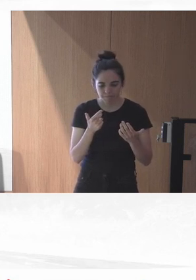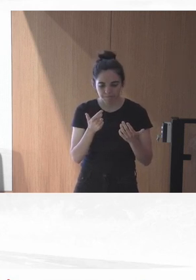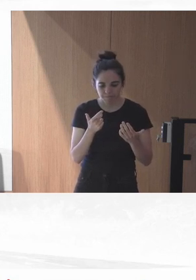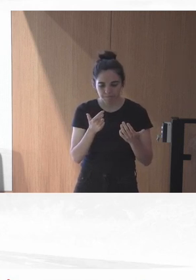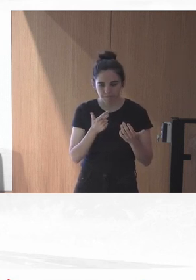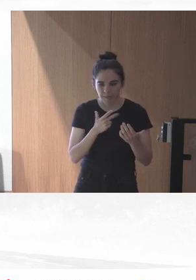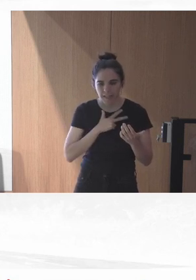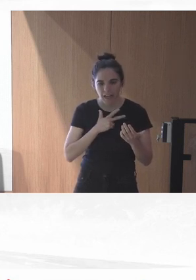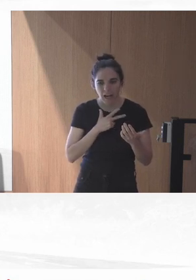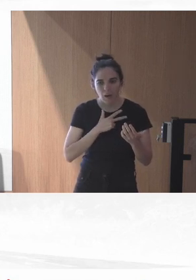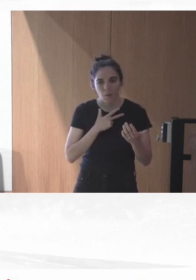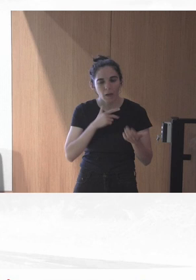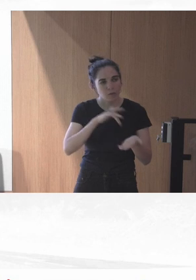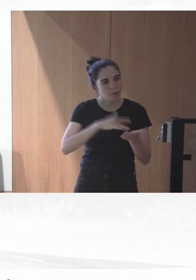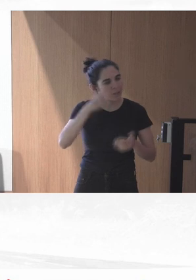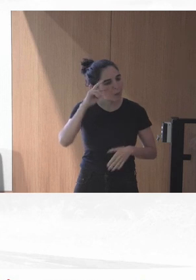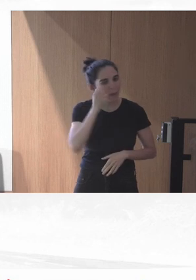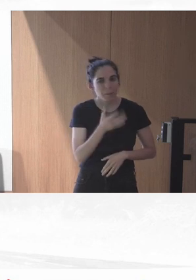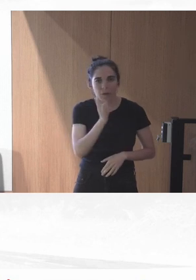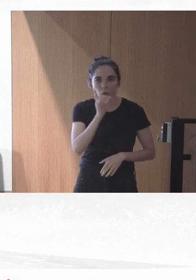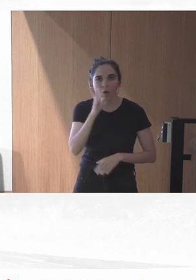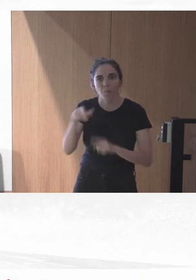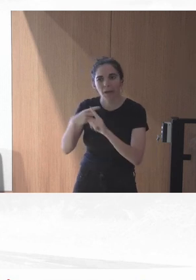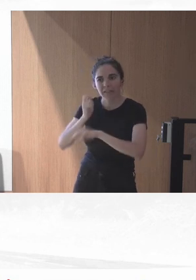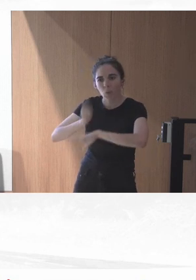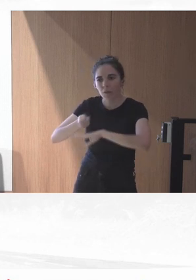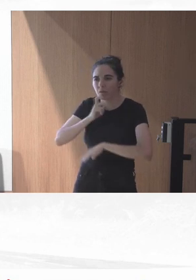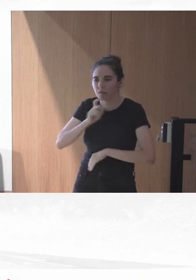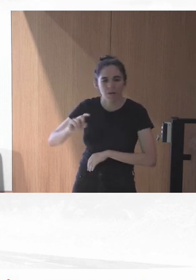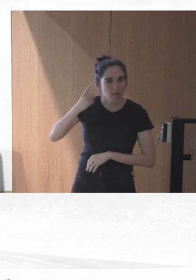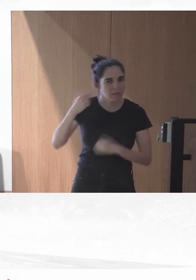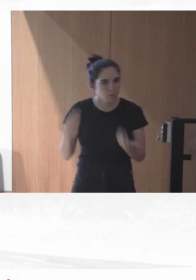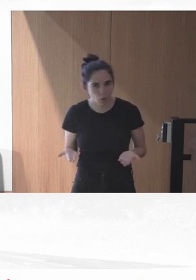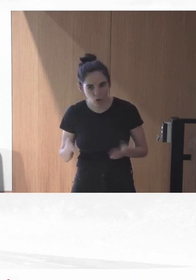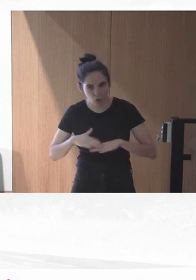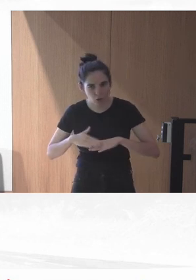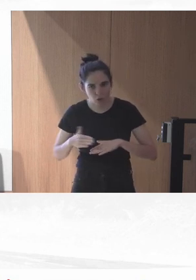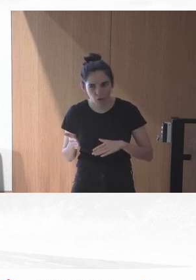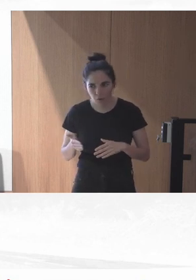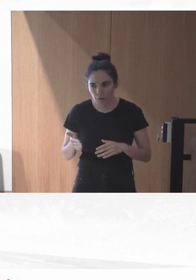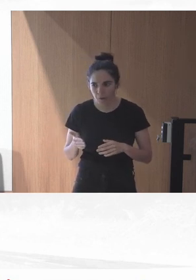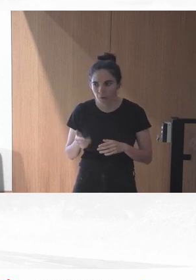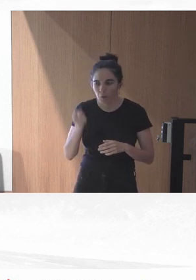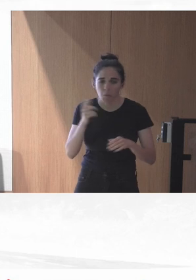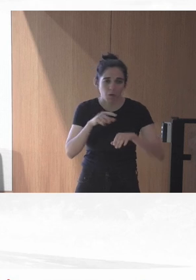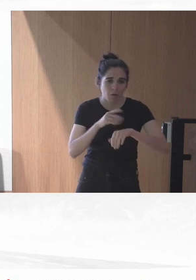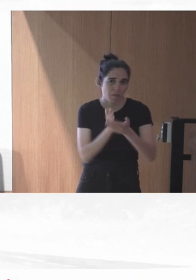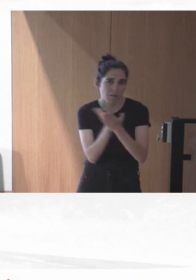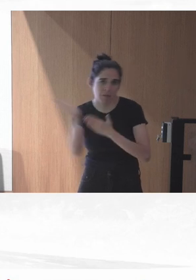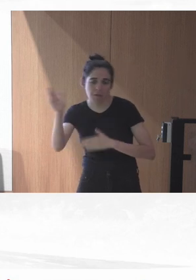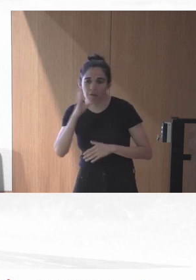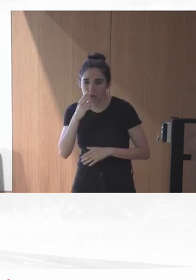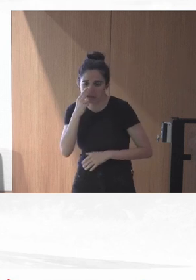¿Por qué no forman parte de esa buena experiencia? ¿Y por qué los jueces eran más difíciles, ¿no? Evidentemente no estamos saliendo ahora del guión, ¿no? Porque esto es súper